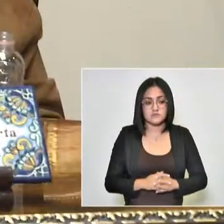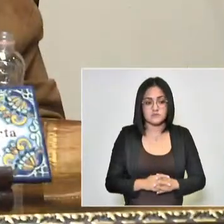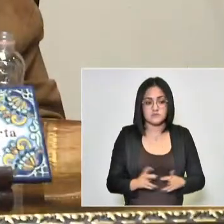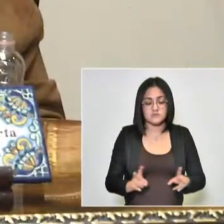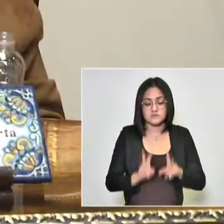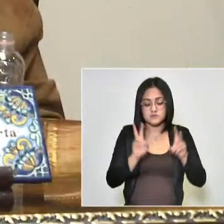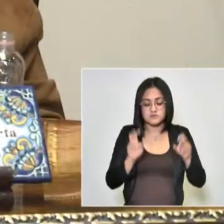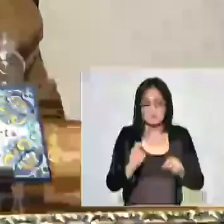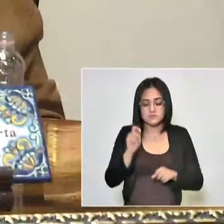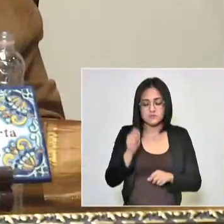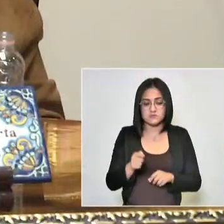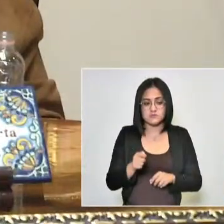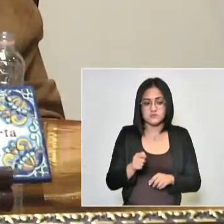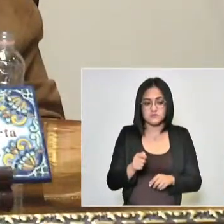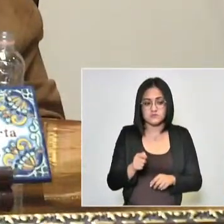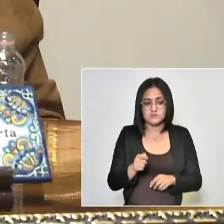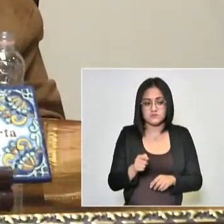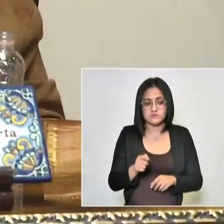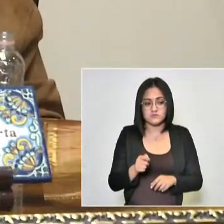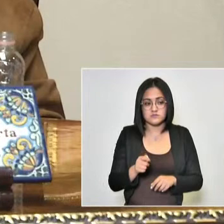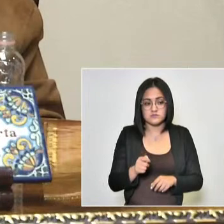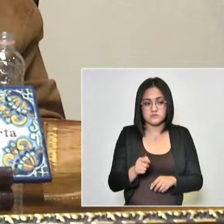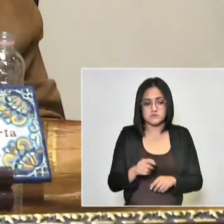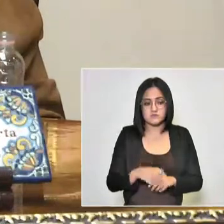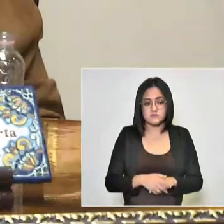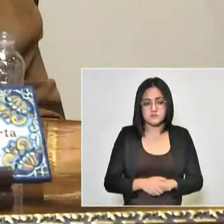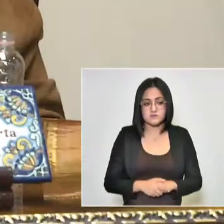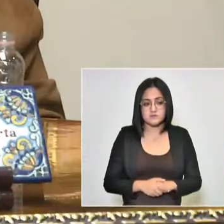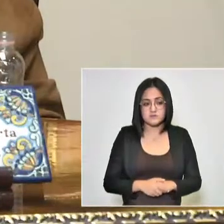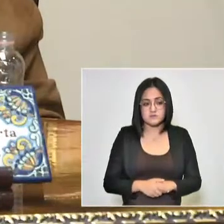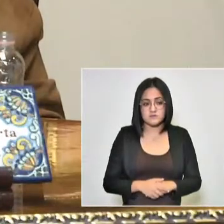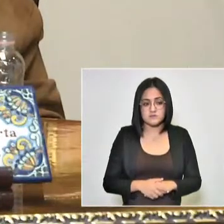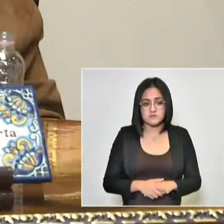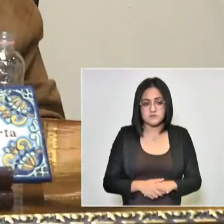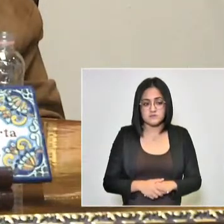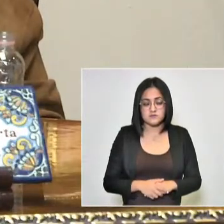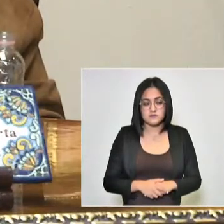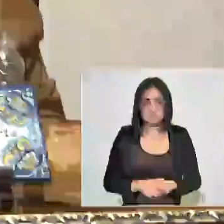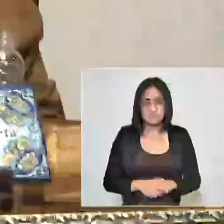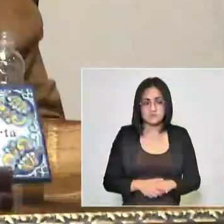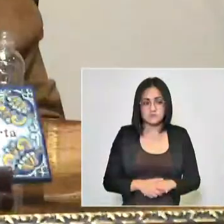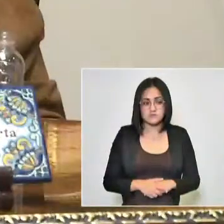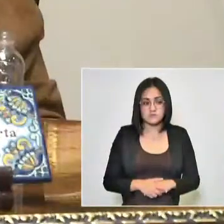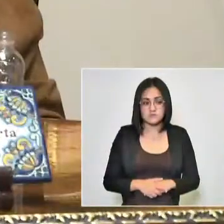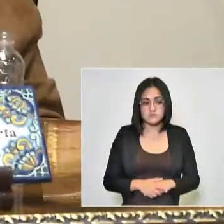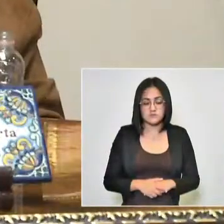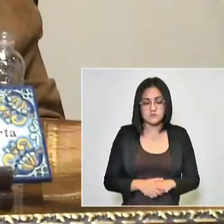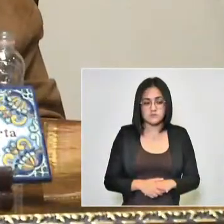tema de esto último de ¿cómo se llama?